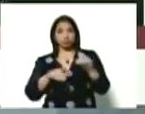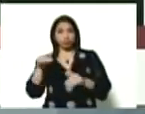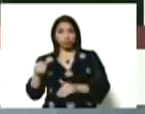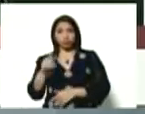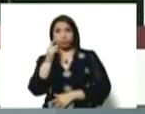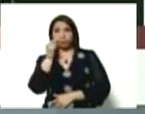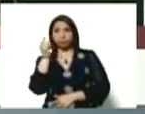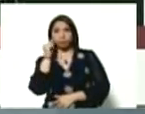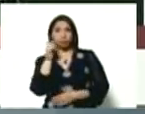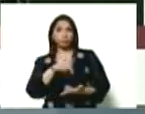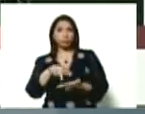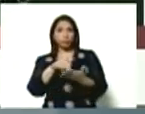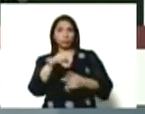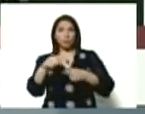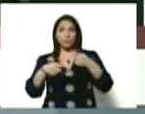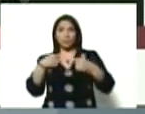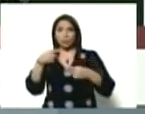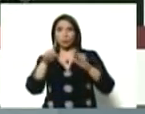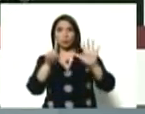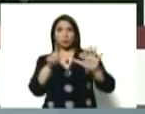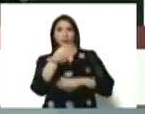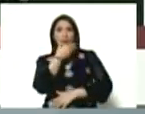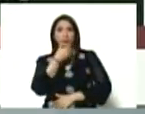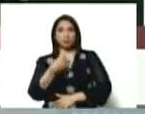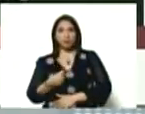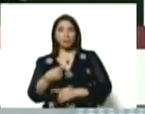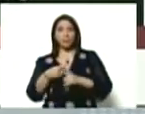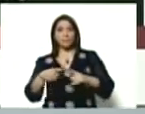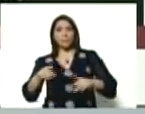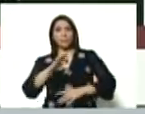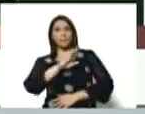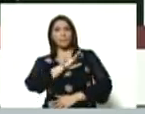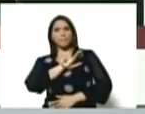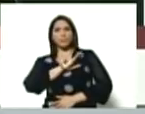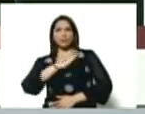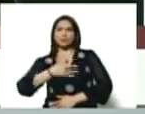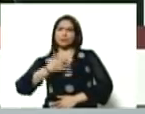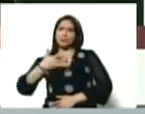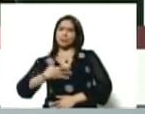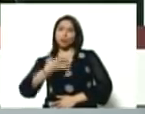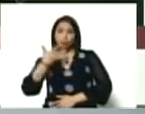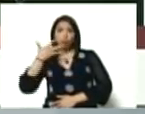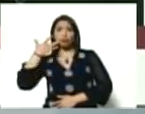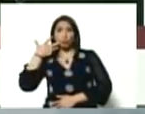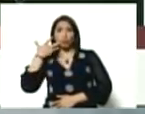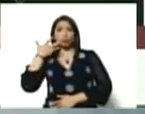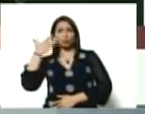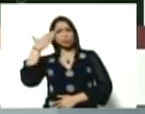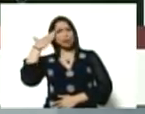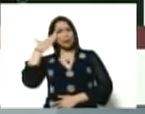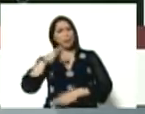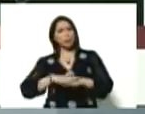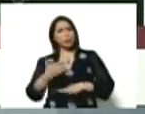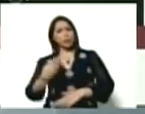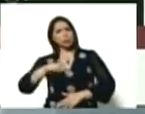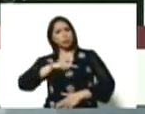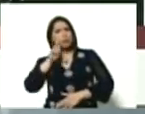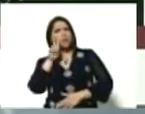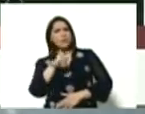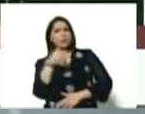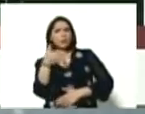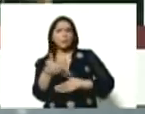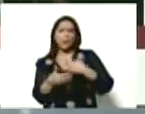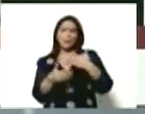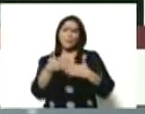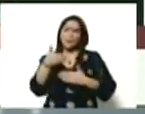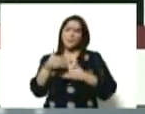que van a participar el próximo 6 de diciembre. Para mí, yo me siento muy orgulloso, ¿sabes? Porque hemos visto la evolución del